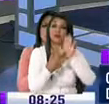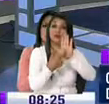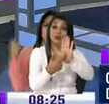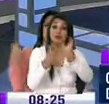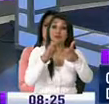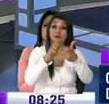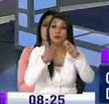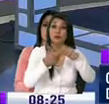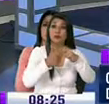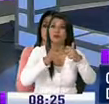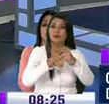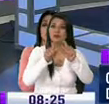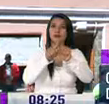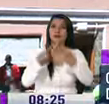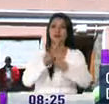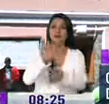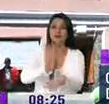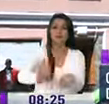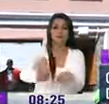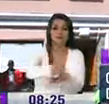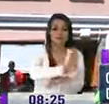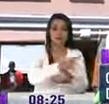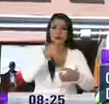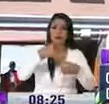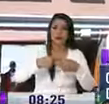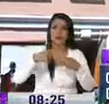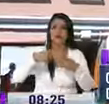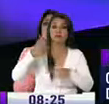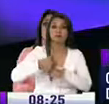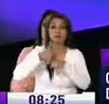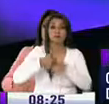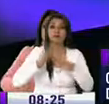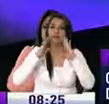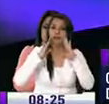problemas de los diversos barrios de la urbe, la atención de las autoridades